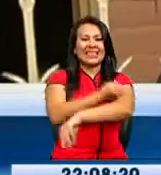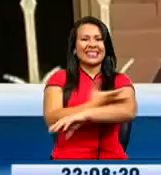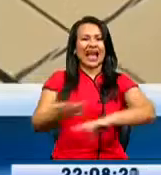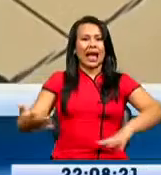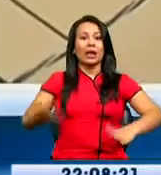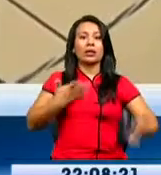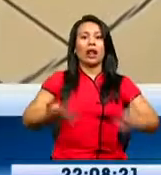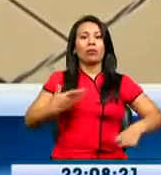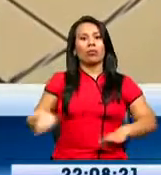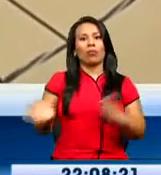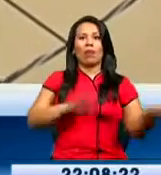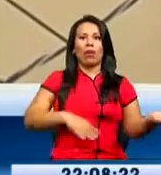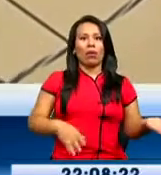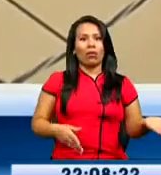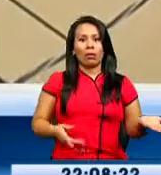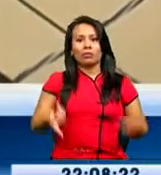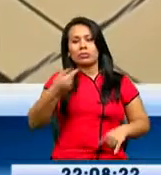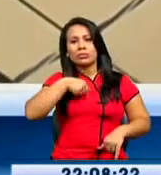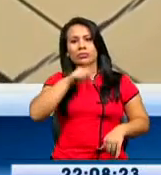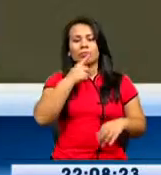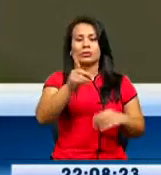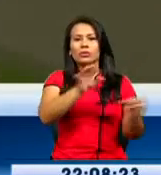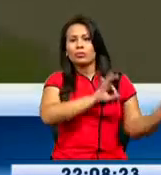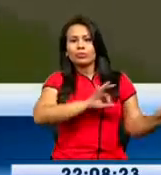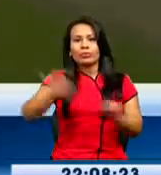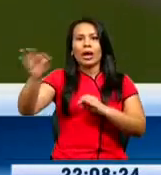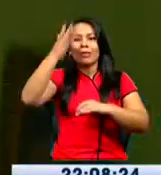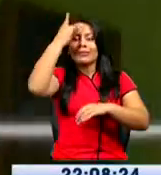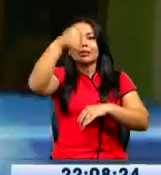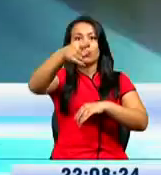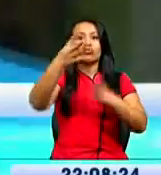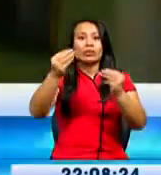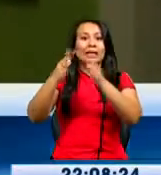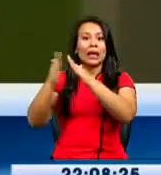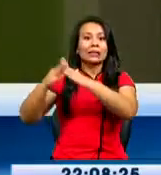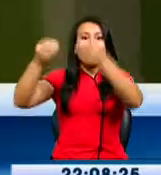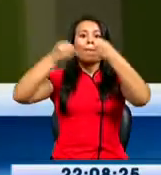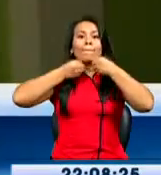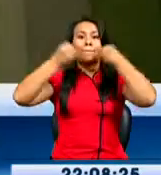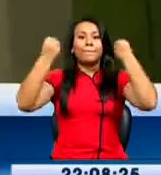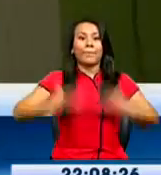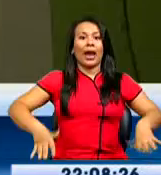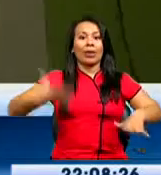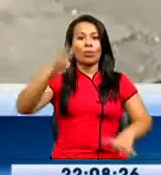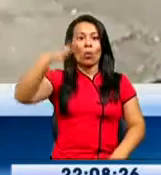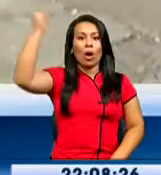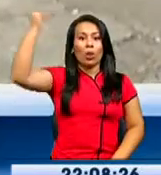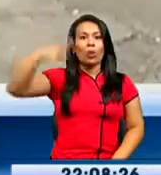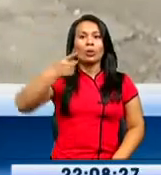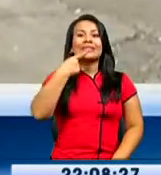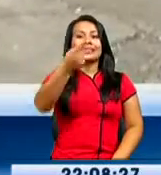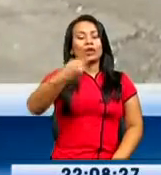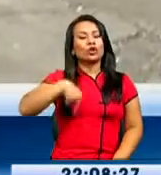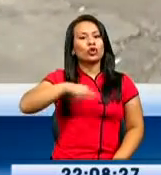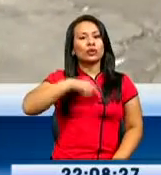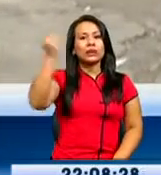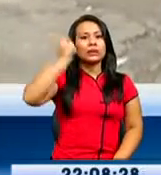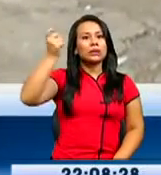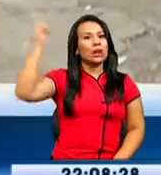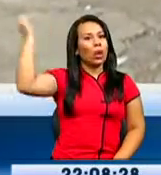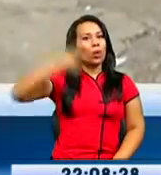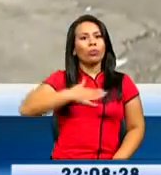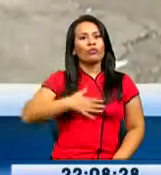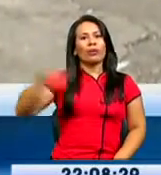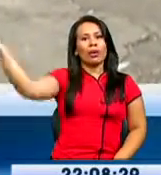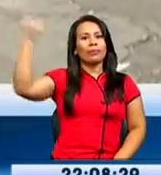morir. Tras la explosión, las cuadras aledañas se quedaron sin servicio. Y necesitamos, porque de todas maneras tenemos. Yo tengo a mi madre de